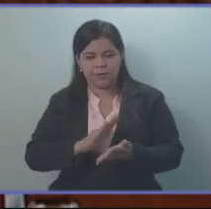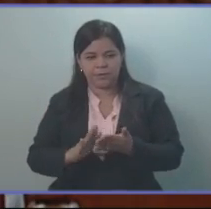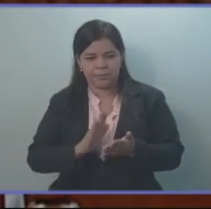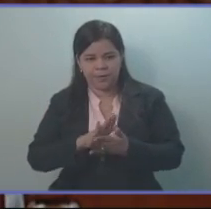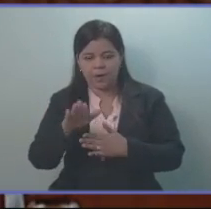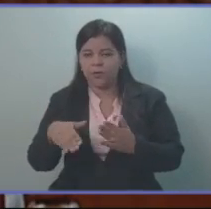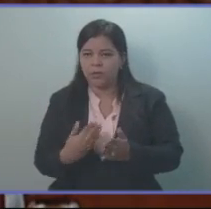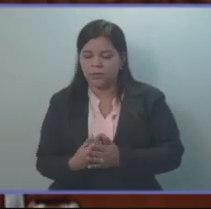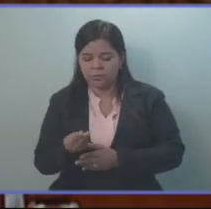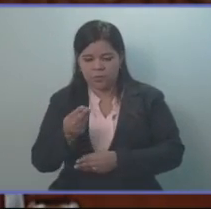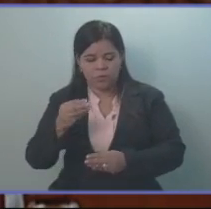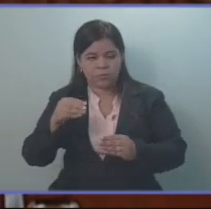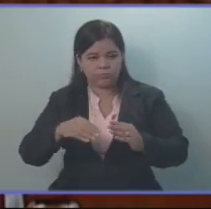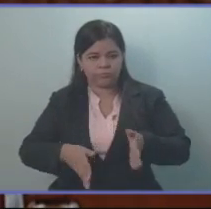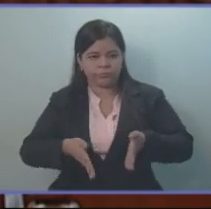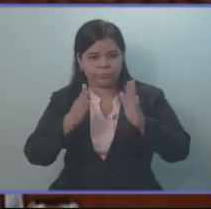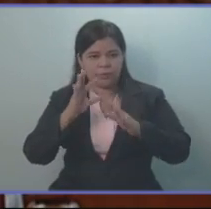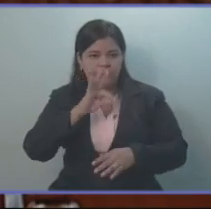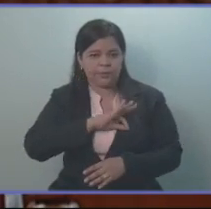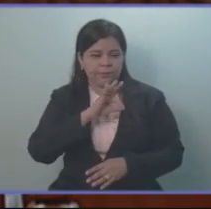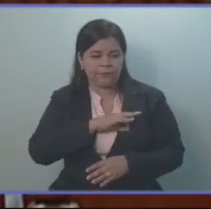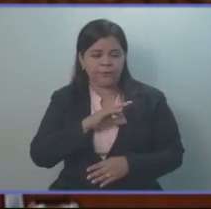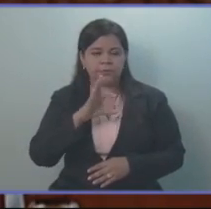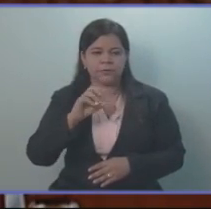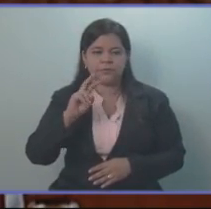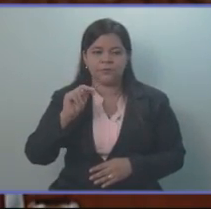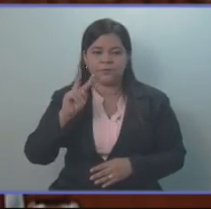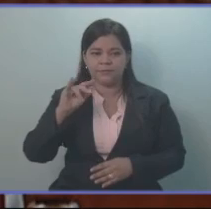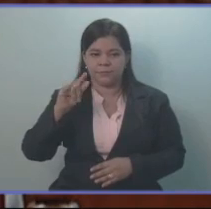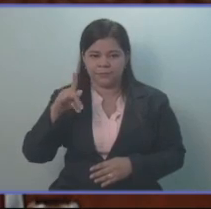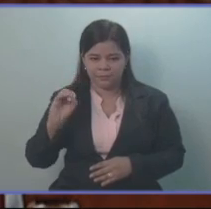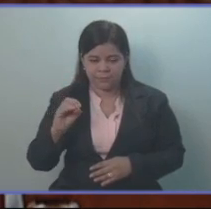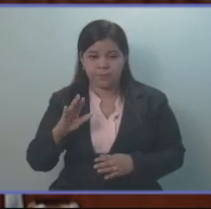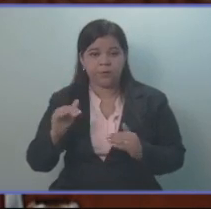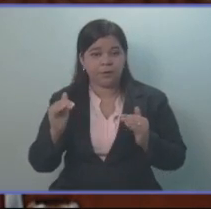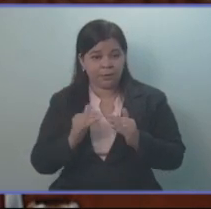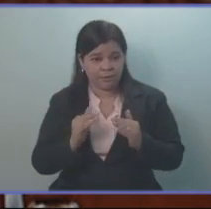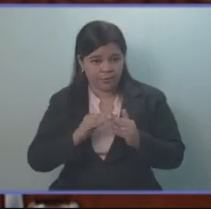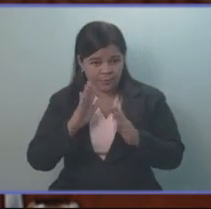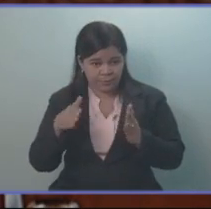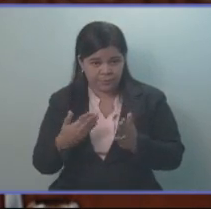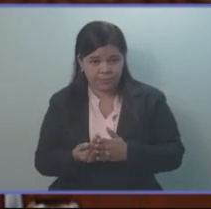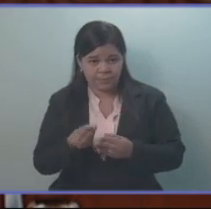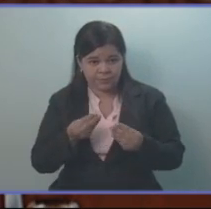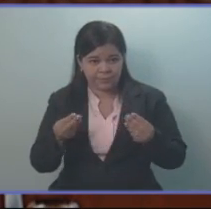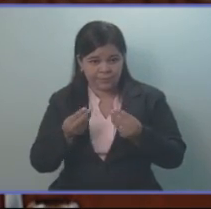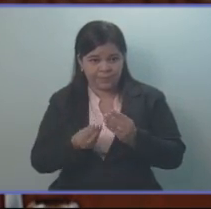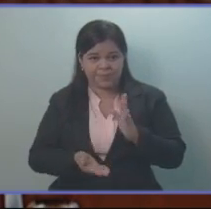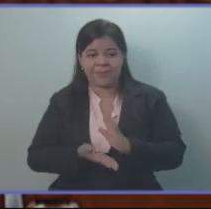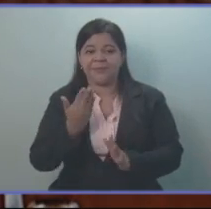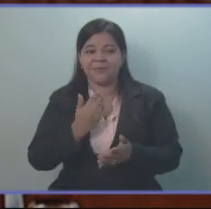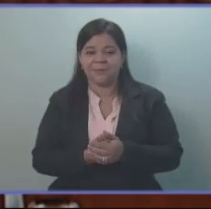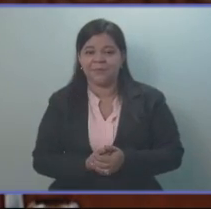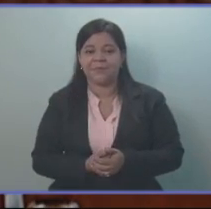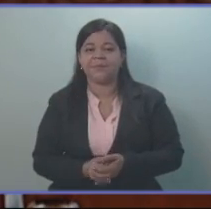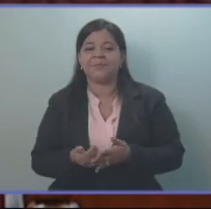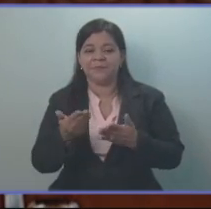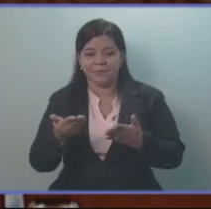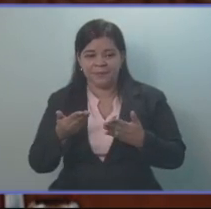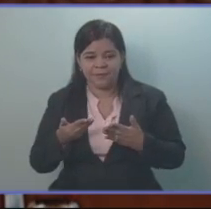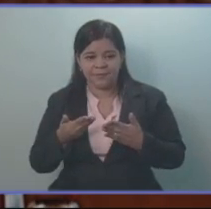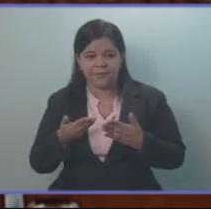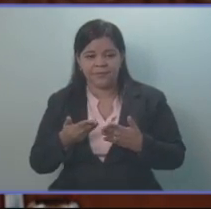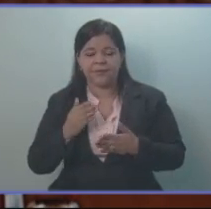los inmuebles a favor del Fondo Nacional de Vivienda Popular y posteriormente su transferencia a las cooperativas de vivienda por ayuda mutua del